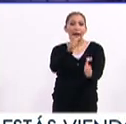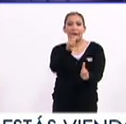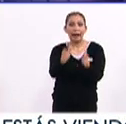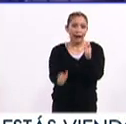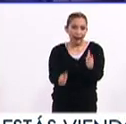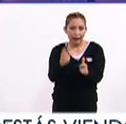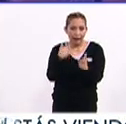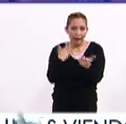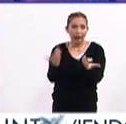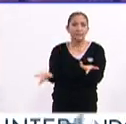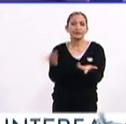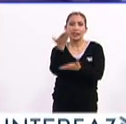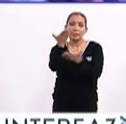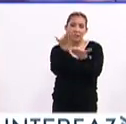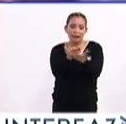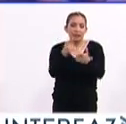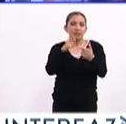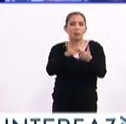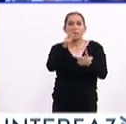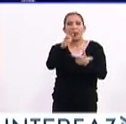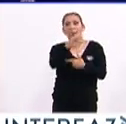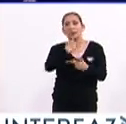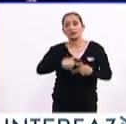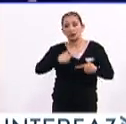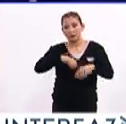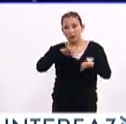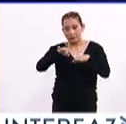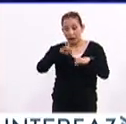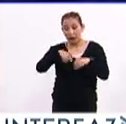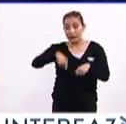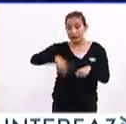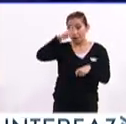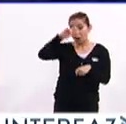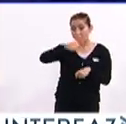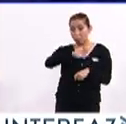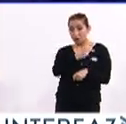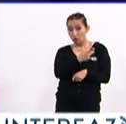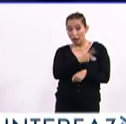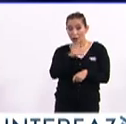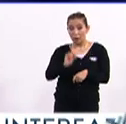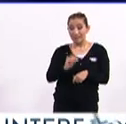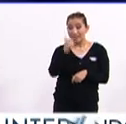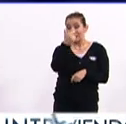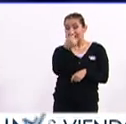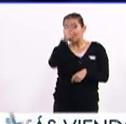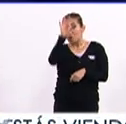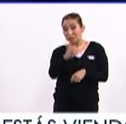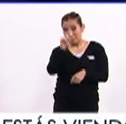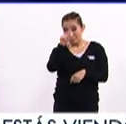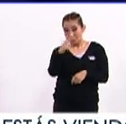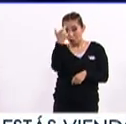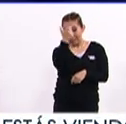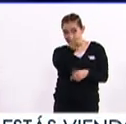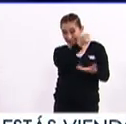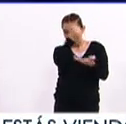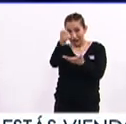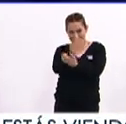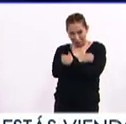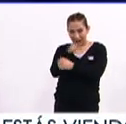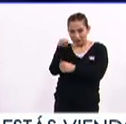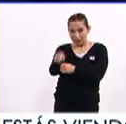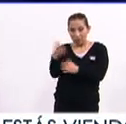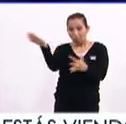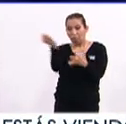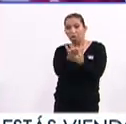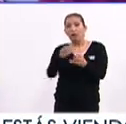decir, para la gestión de servicios y pagos de salarios. En México y Portugal, el 96% del presupuesto educativo